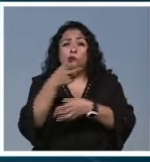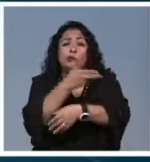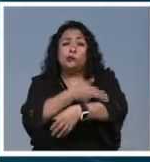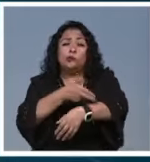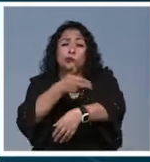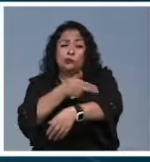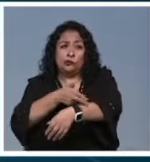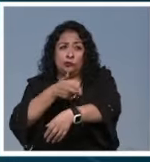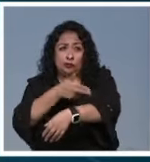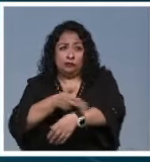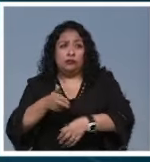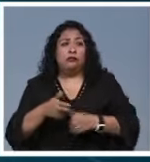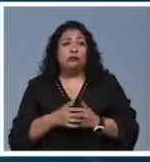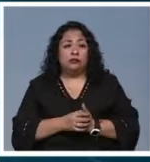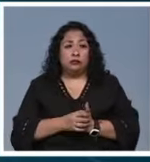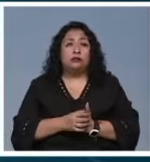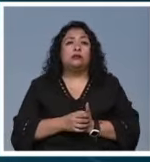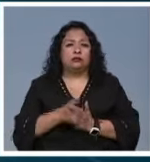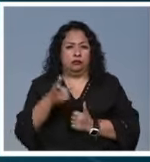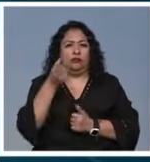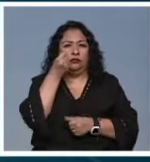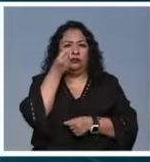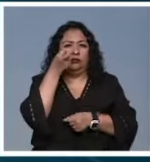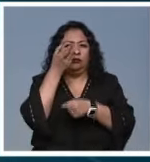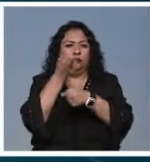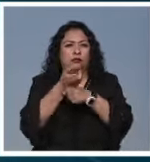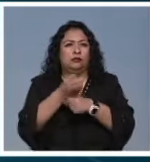¿Sí? Como secretario, ¿sí?